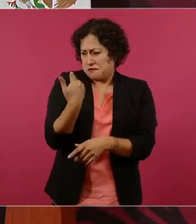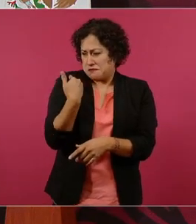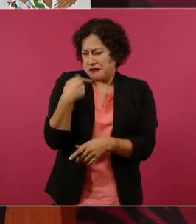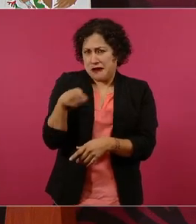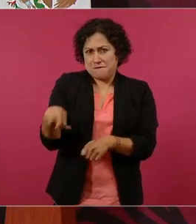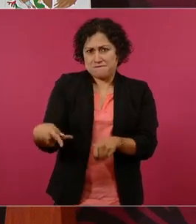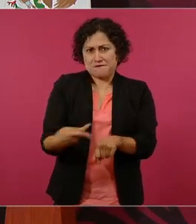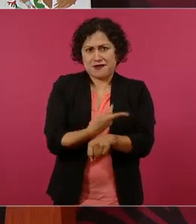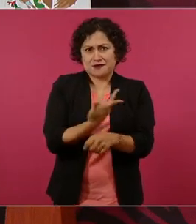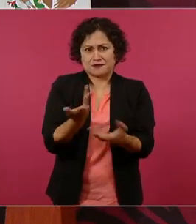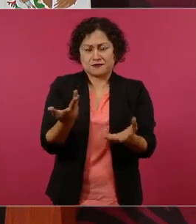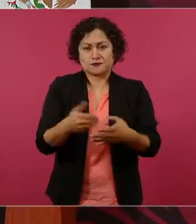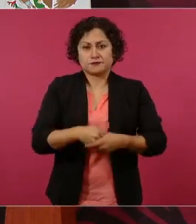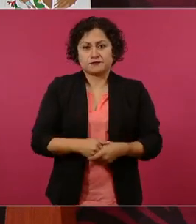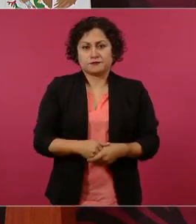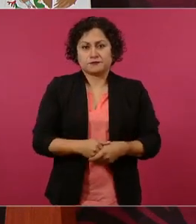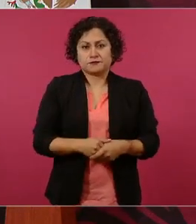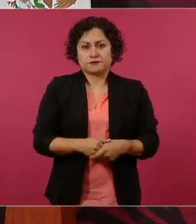esto